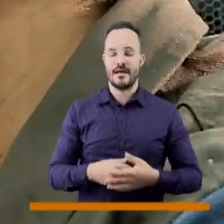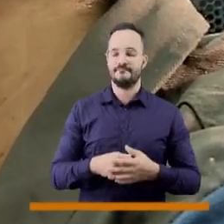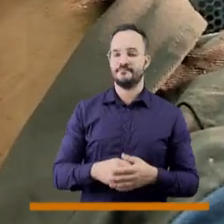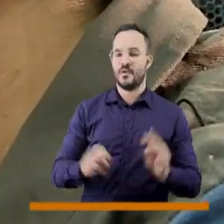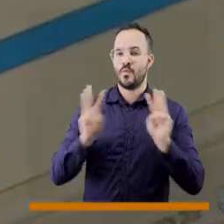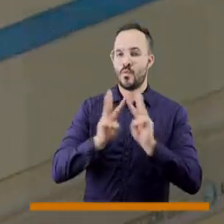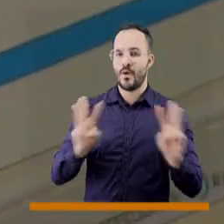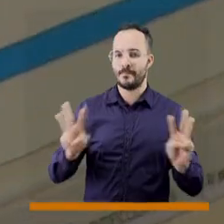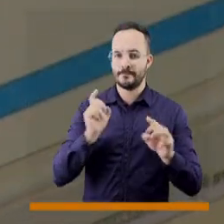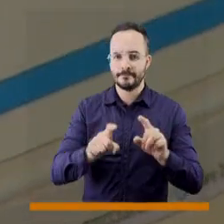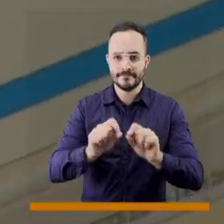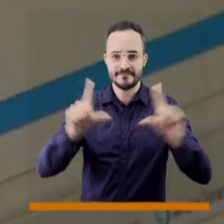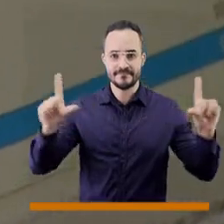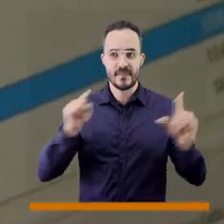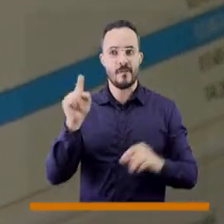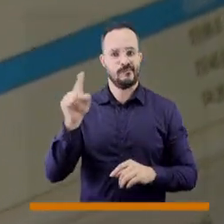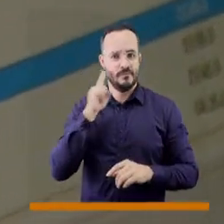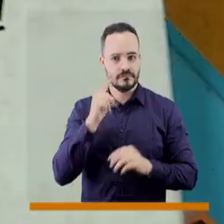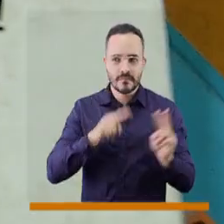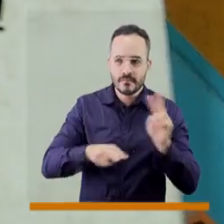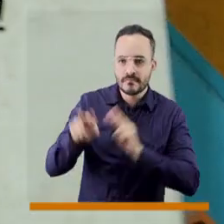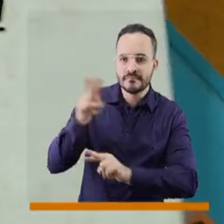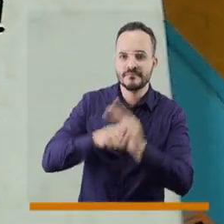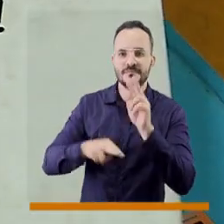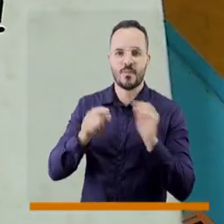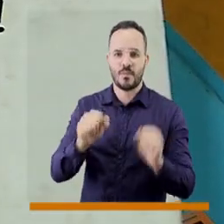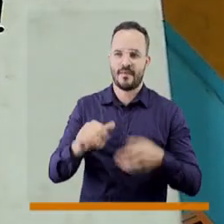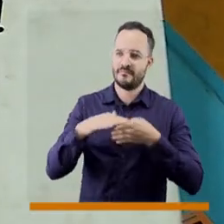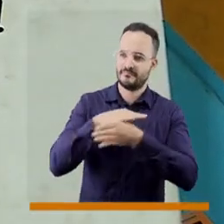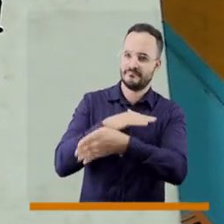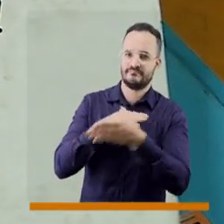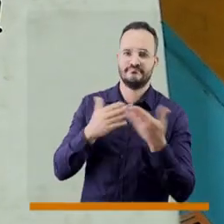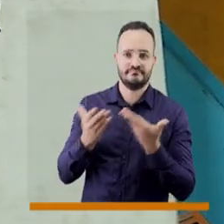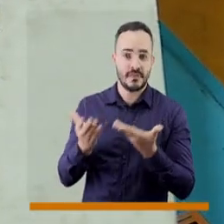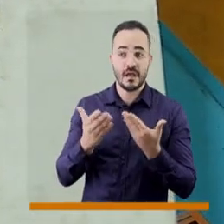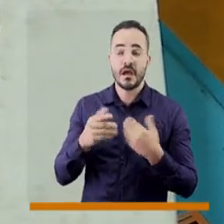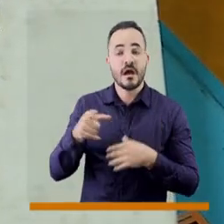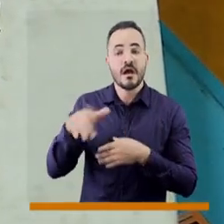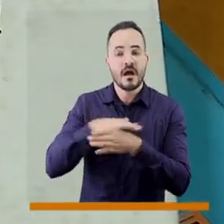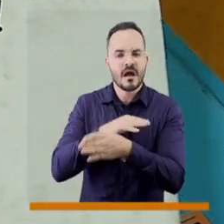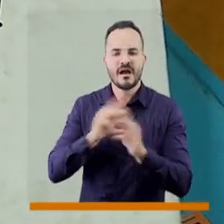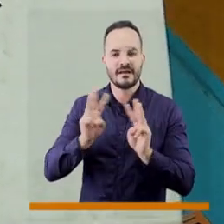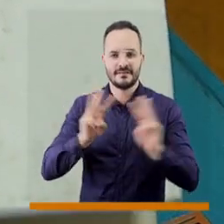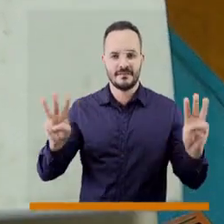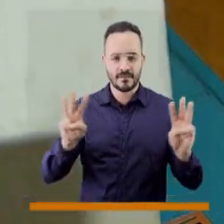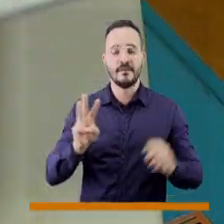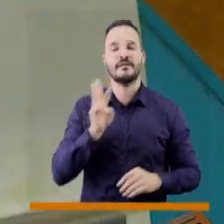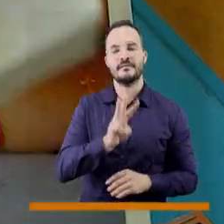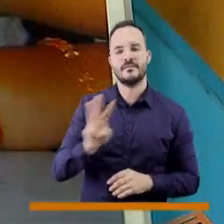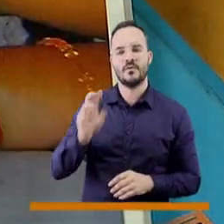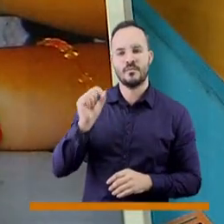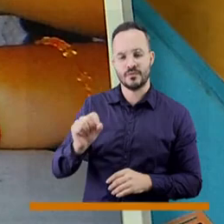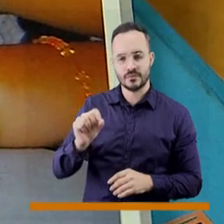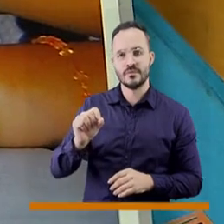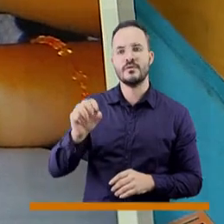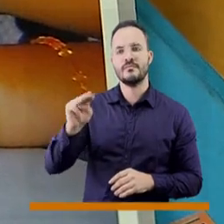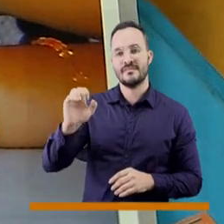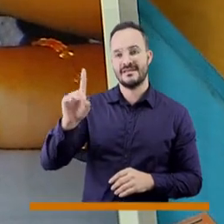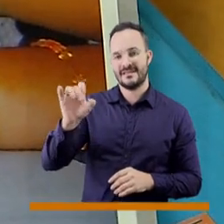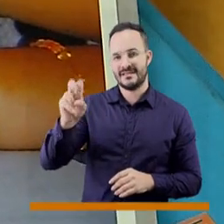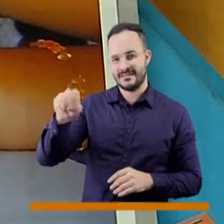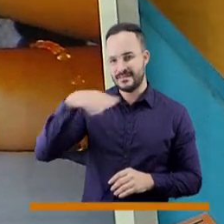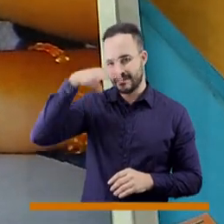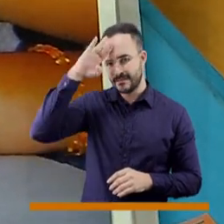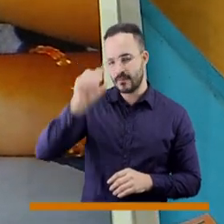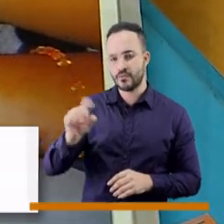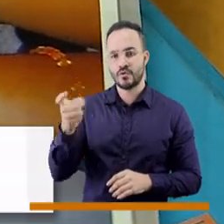puedan visitar el micrositio que hemos diseñado para el Premio de Periodismo, que les voy a dar la página, que es